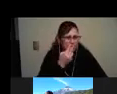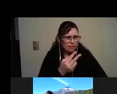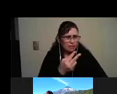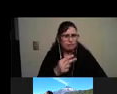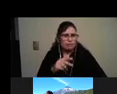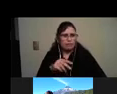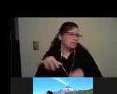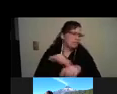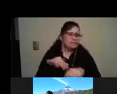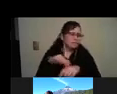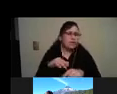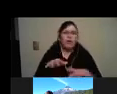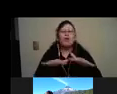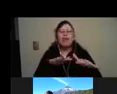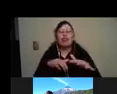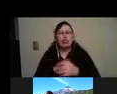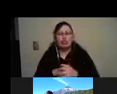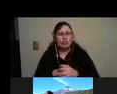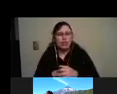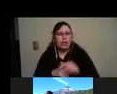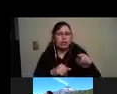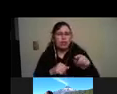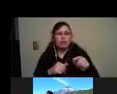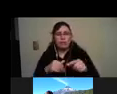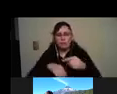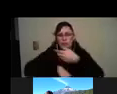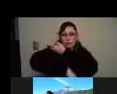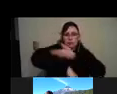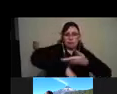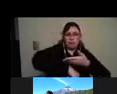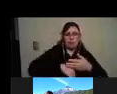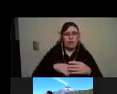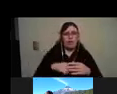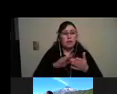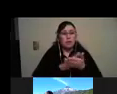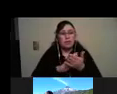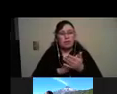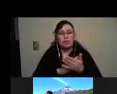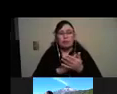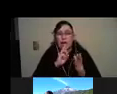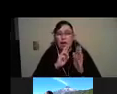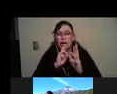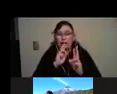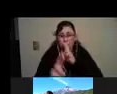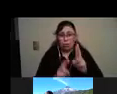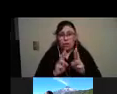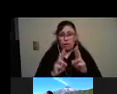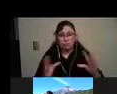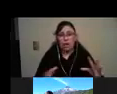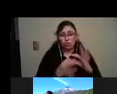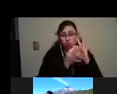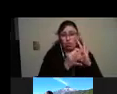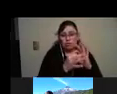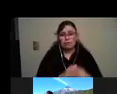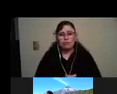involuntarios, ¿cierto? Que son como prominentes, ya en miembro superior, como reacciones asociadas se llaman, ¿ya? Y este niño de acá también, que es